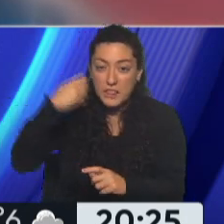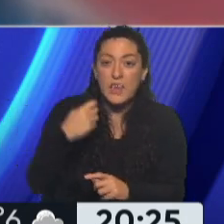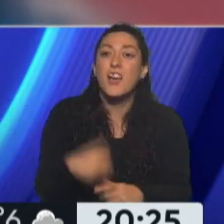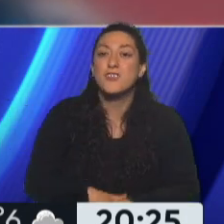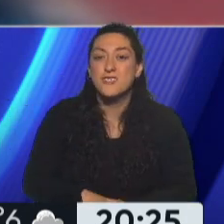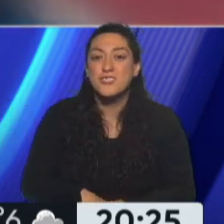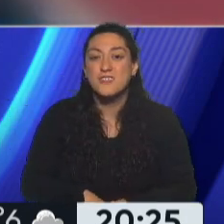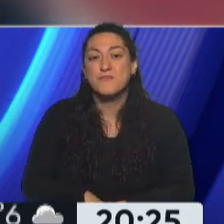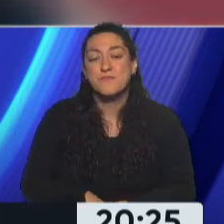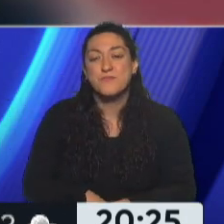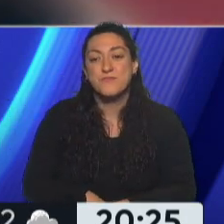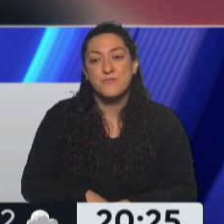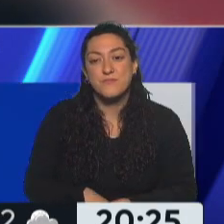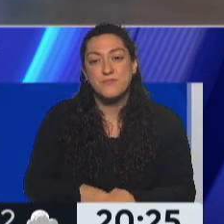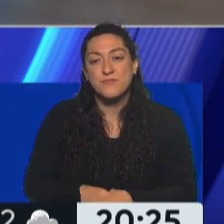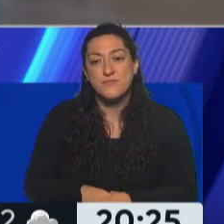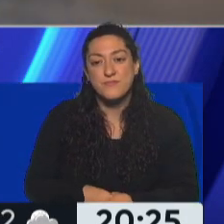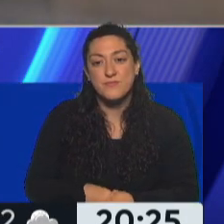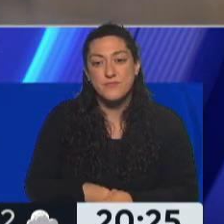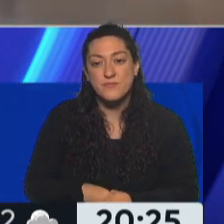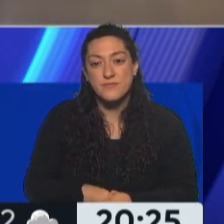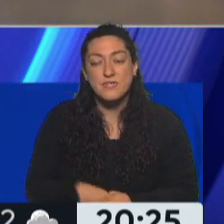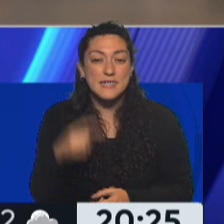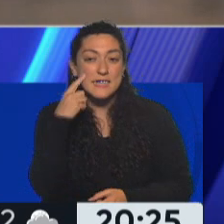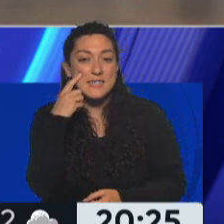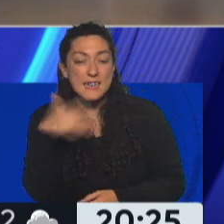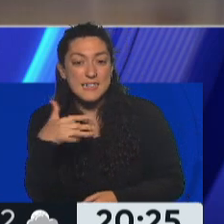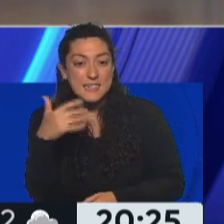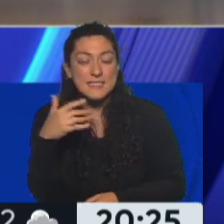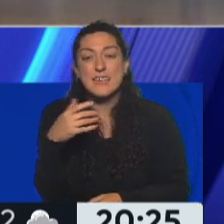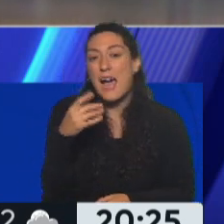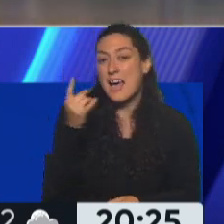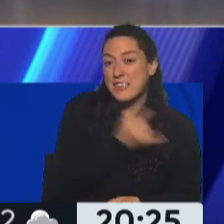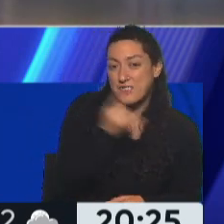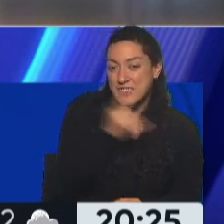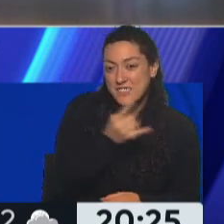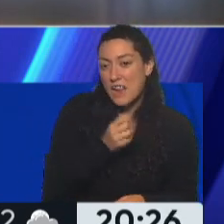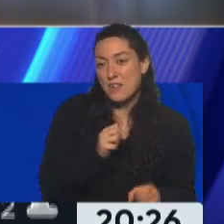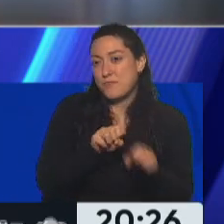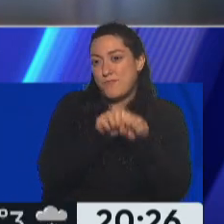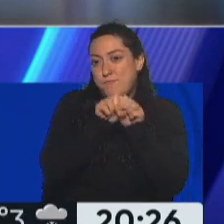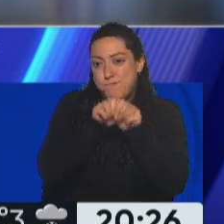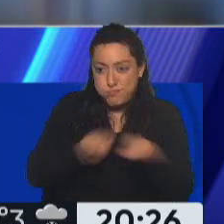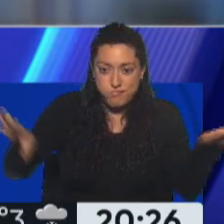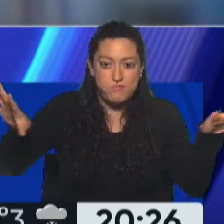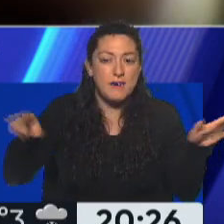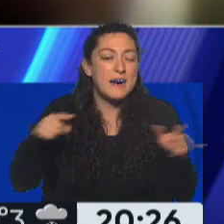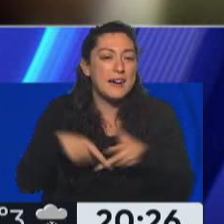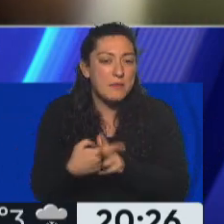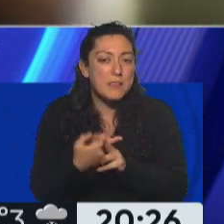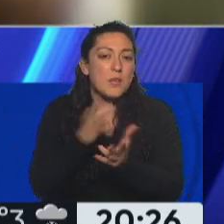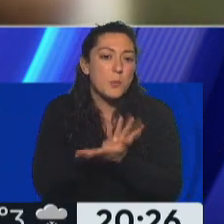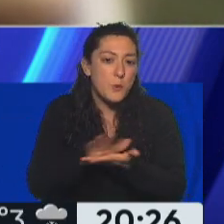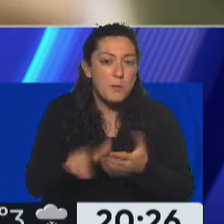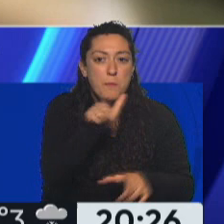pero a través de la de la Inteligencia artificial porque es un Boom ya sabemos que explotó justamente esta herramienta y bueno Obviamente que hay